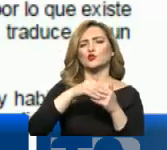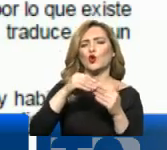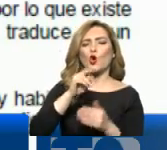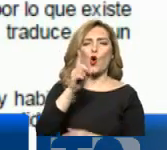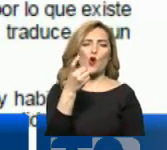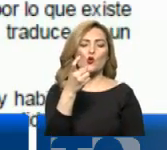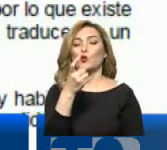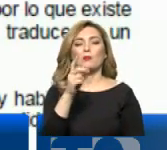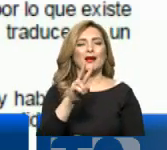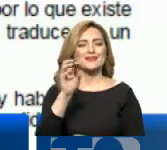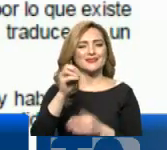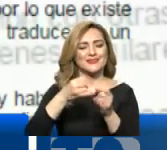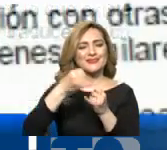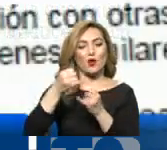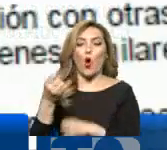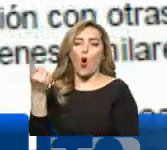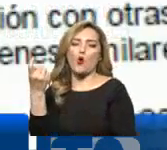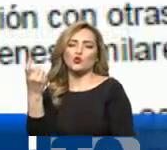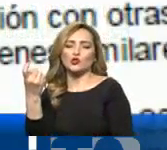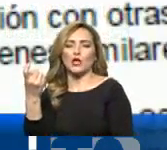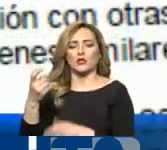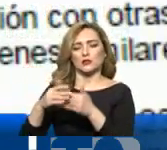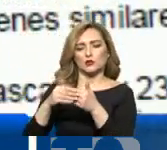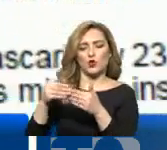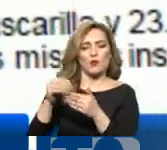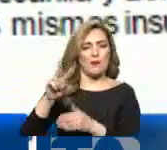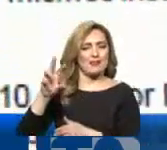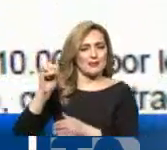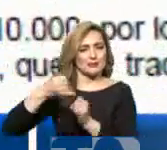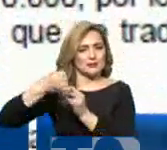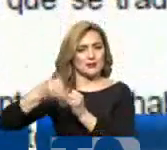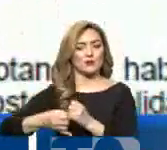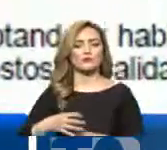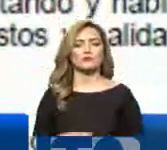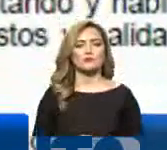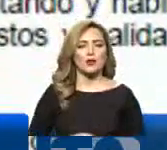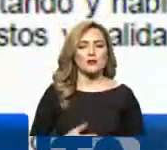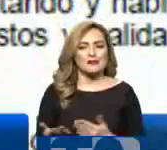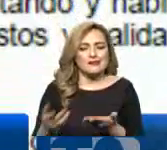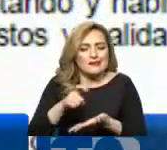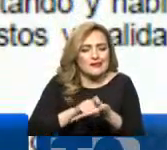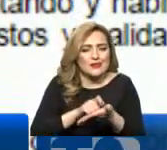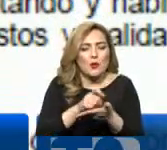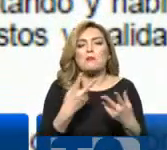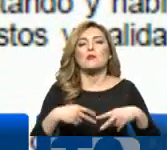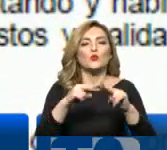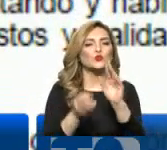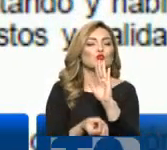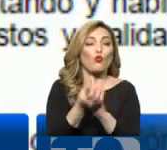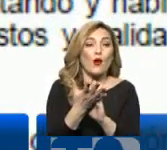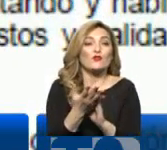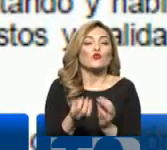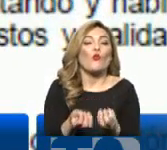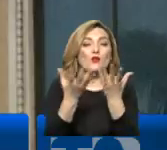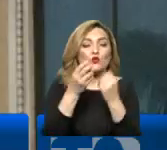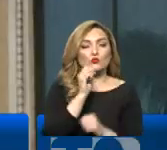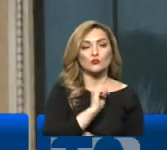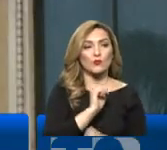$3 y $11.20 respectivamente. Pagando los valores correctos, según la Contraloría, el contrato no debió superar los